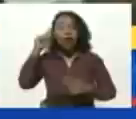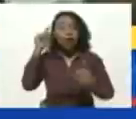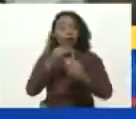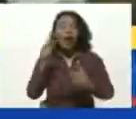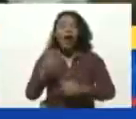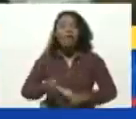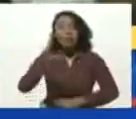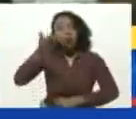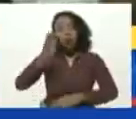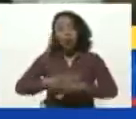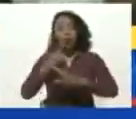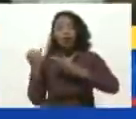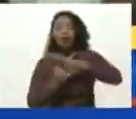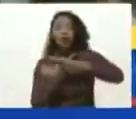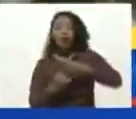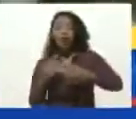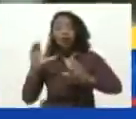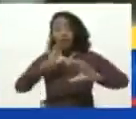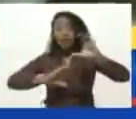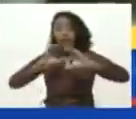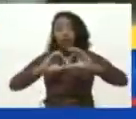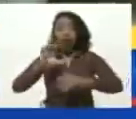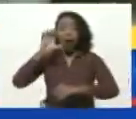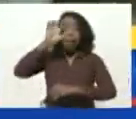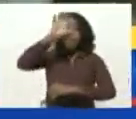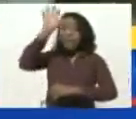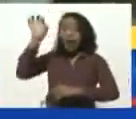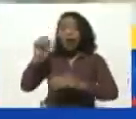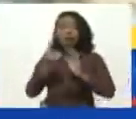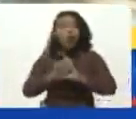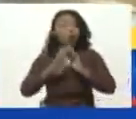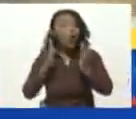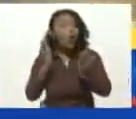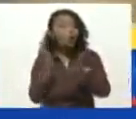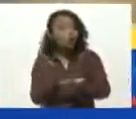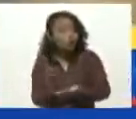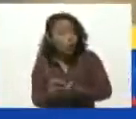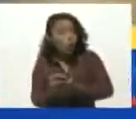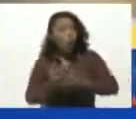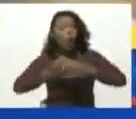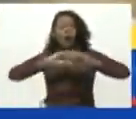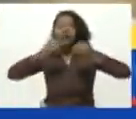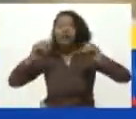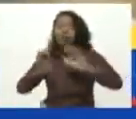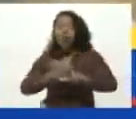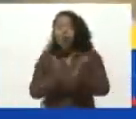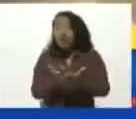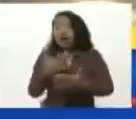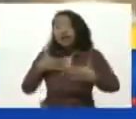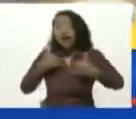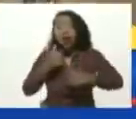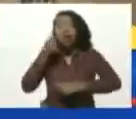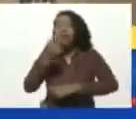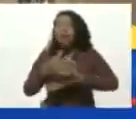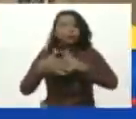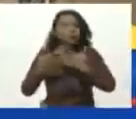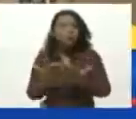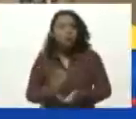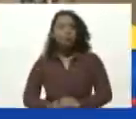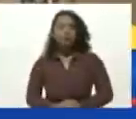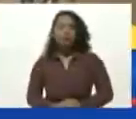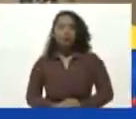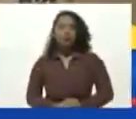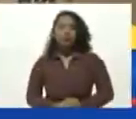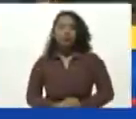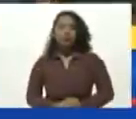los institutos científicos del país y del mundo, la Organización Mundial de la Salud, dijo